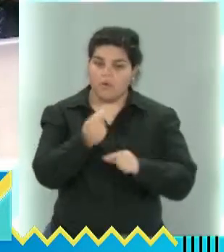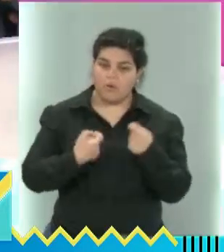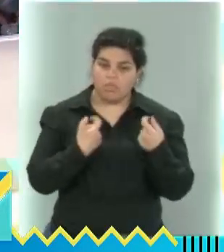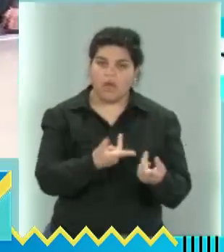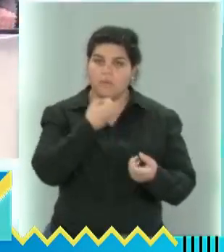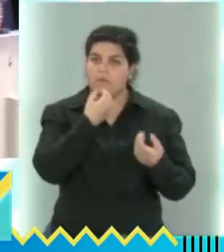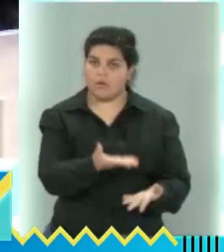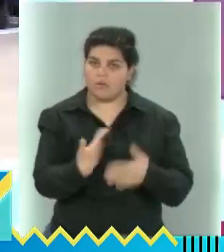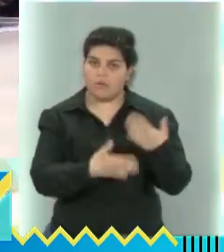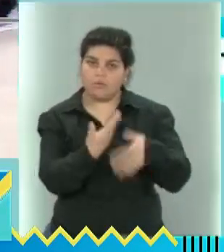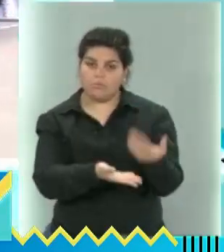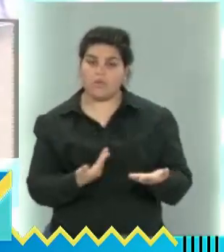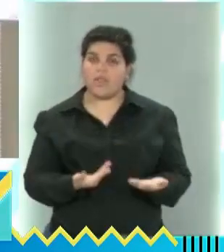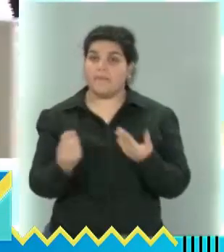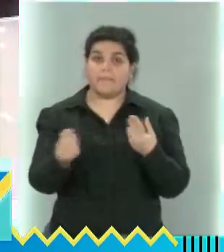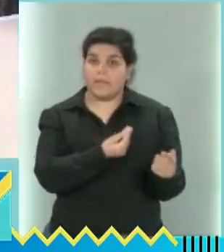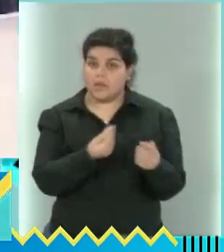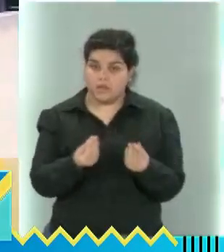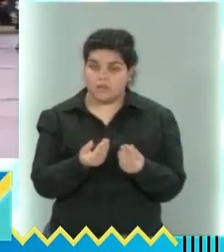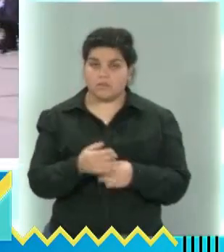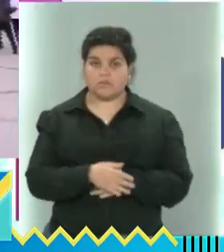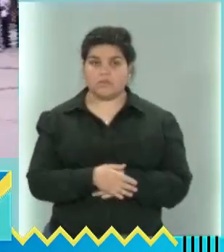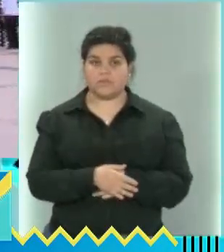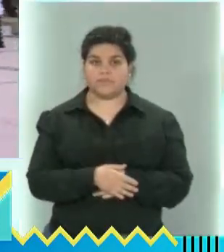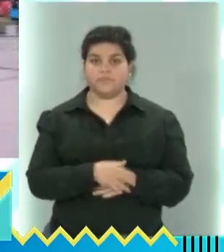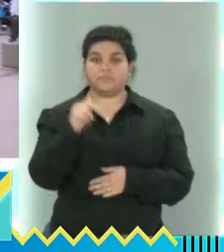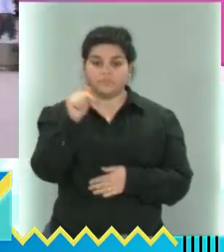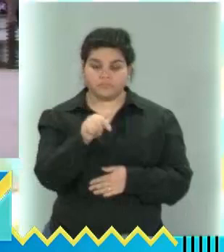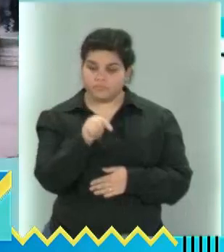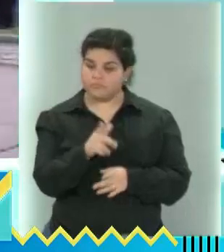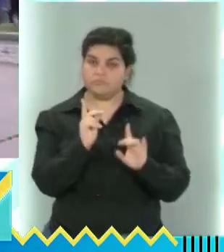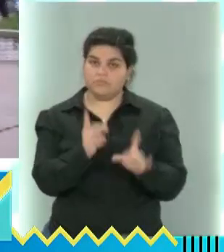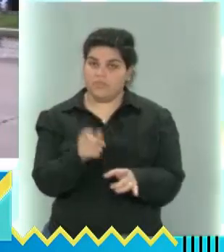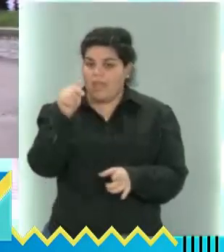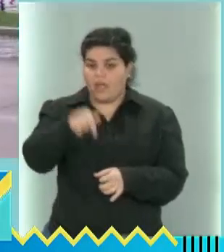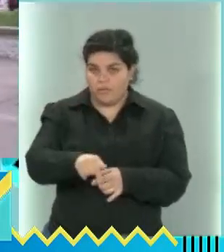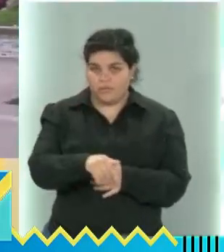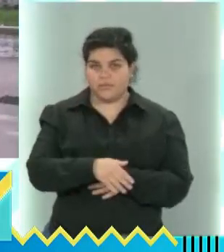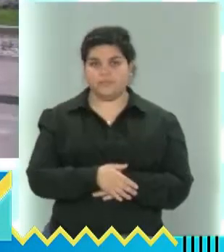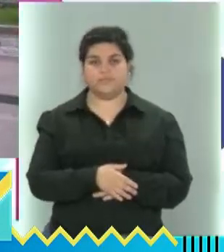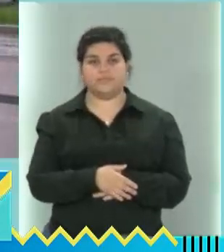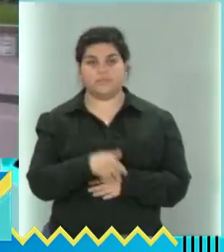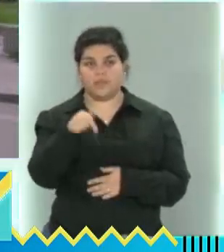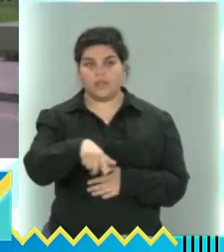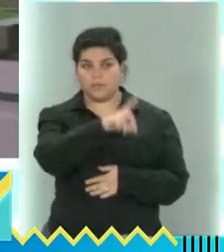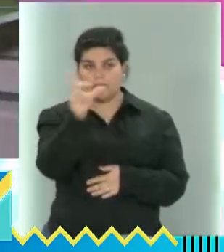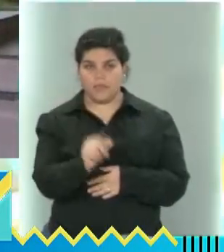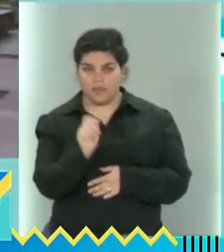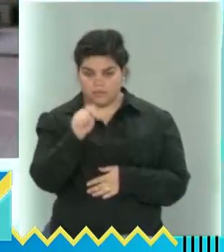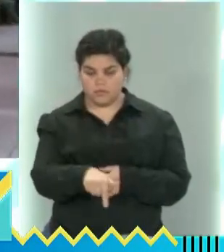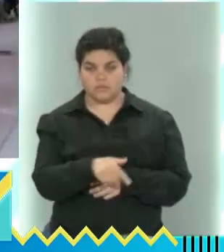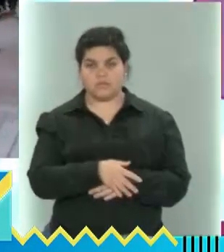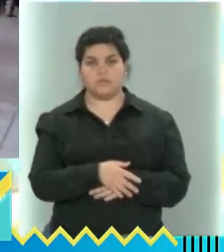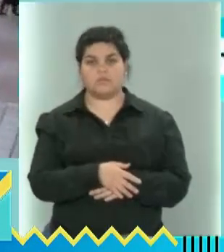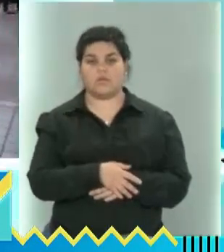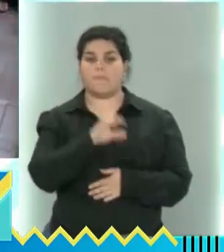¿no? Y tratar de que esto que está ocurriendo hoy en este país, ¿no? Especialmente